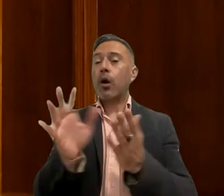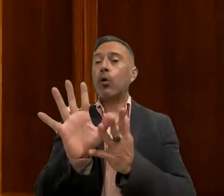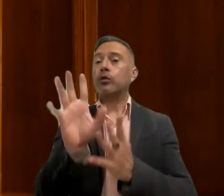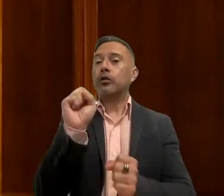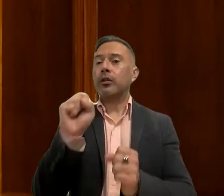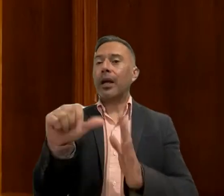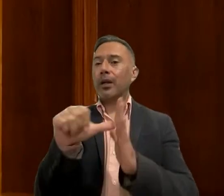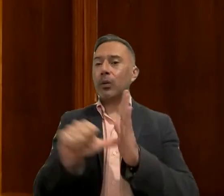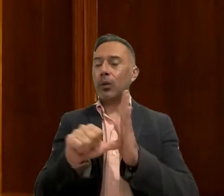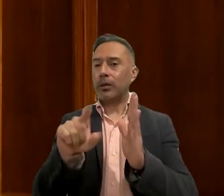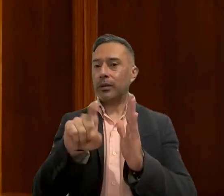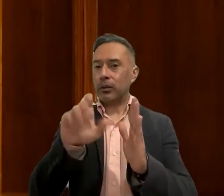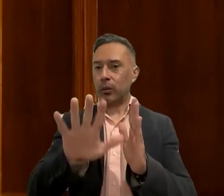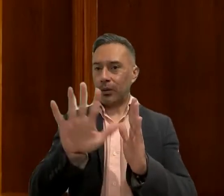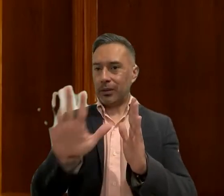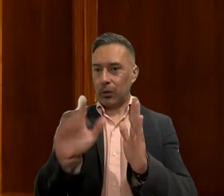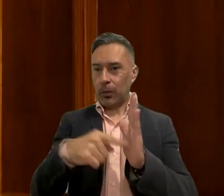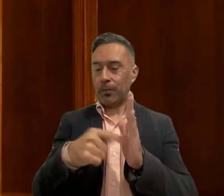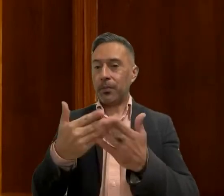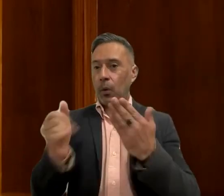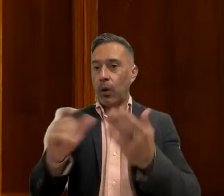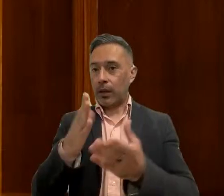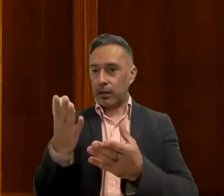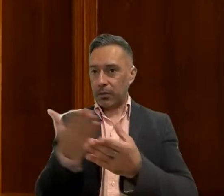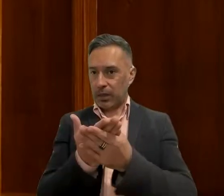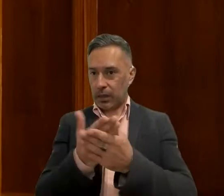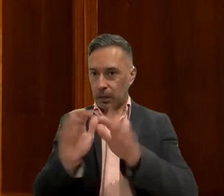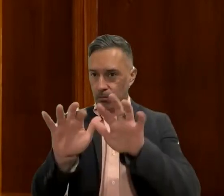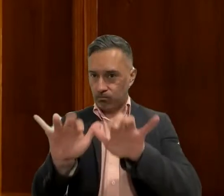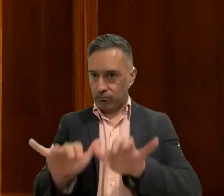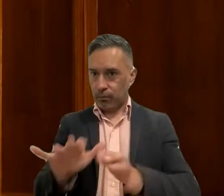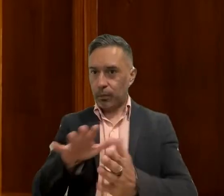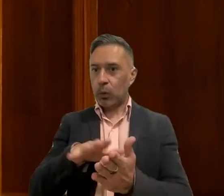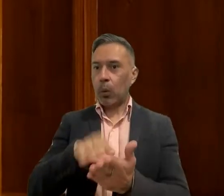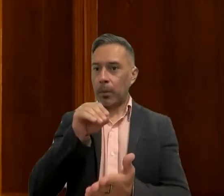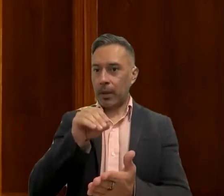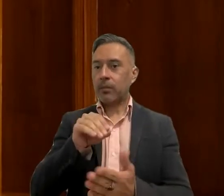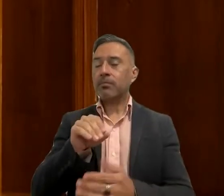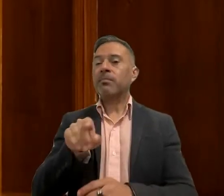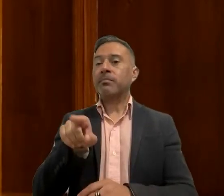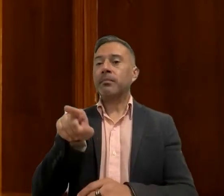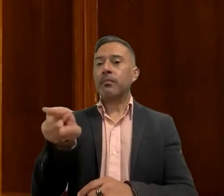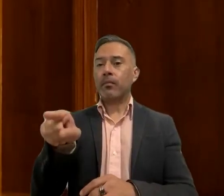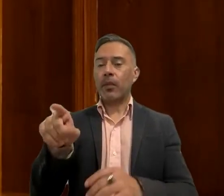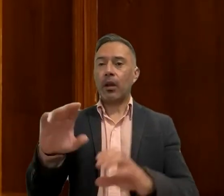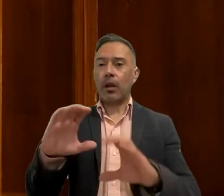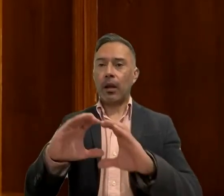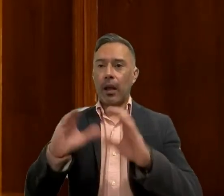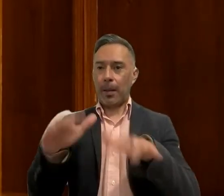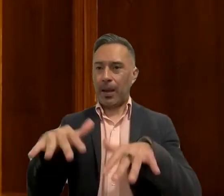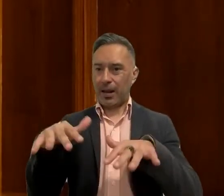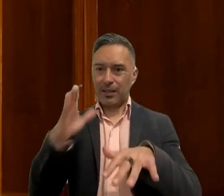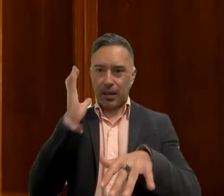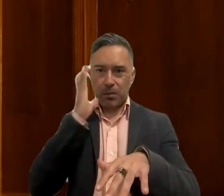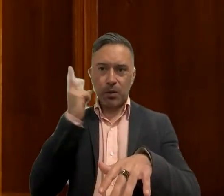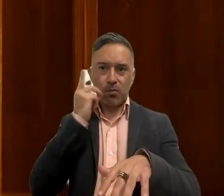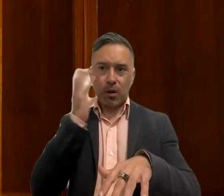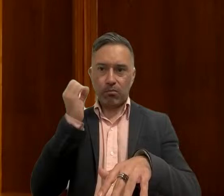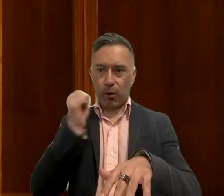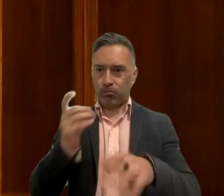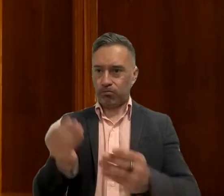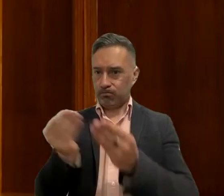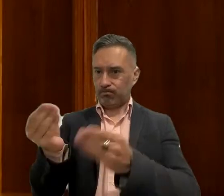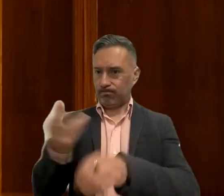remitimos a ustedes copia del expediente tramitado en las cámaras del Congreso de la Unión. Asimismo, me permito informar